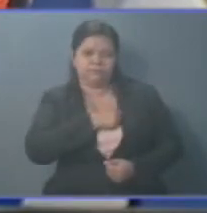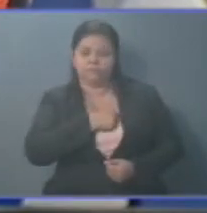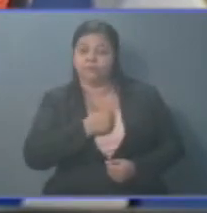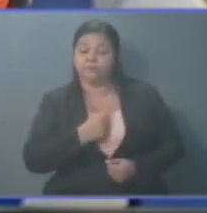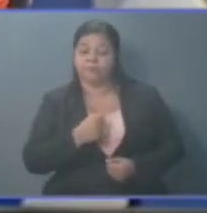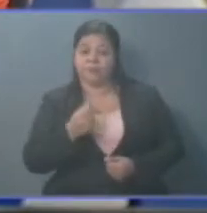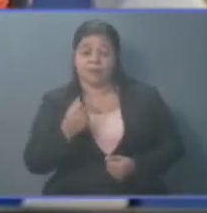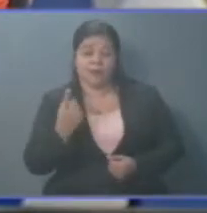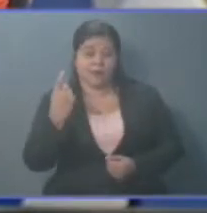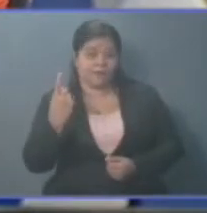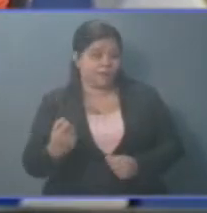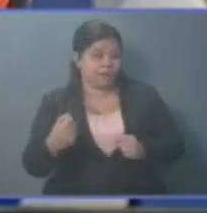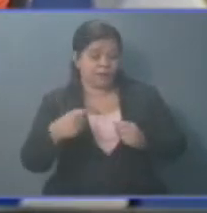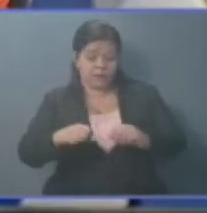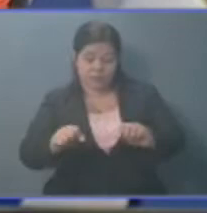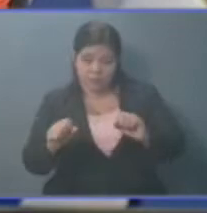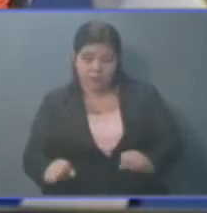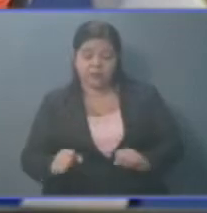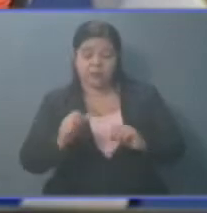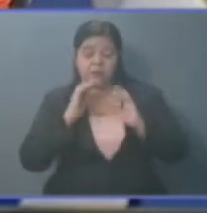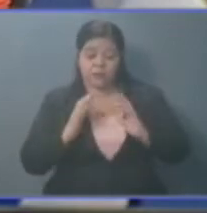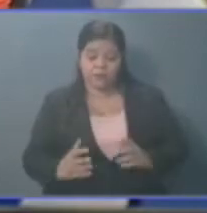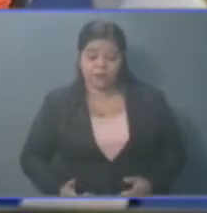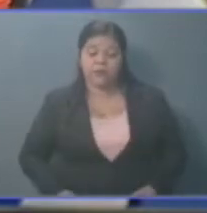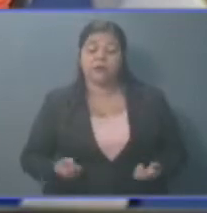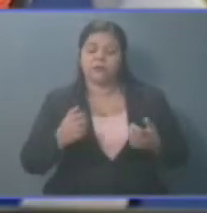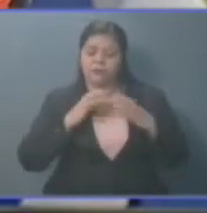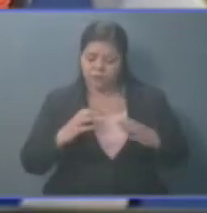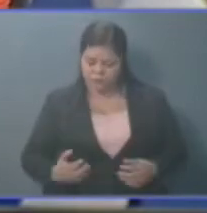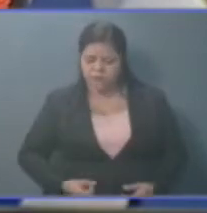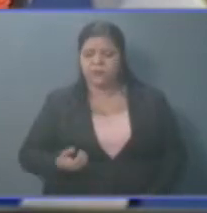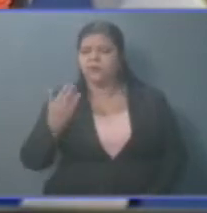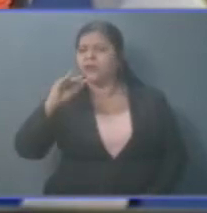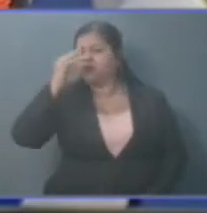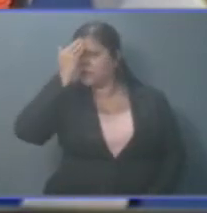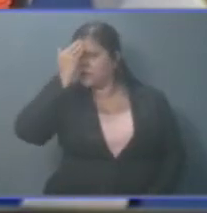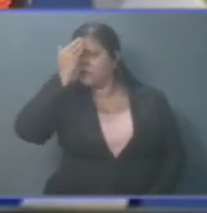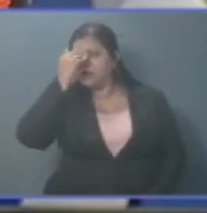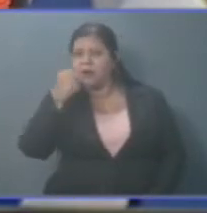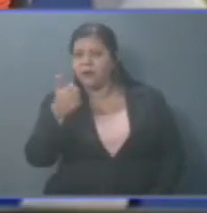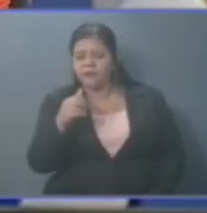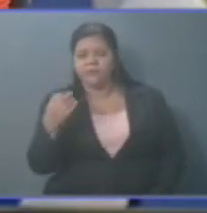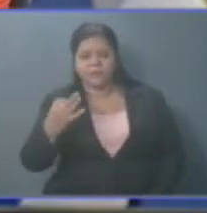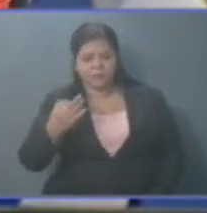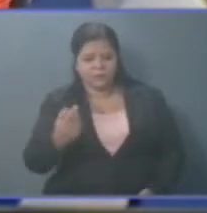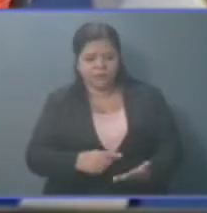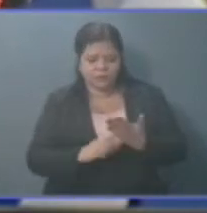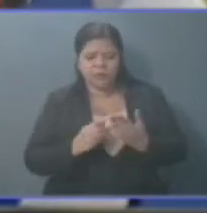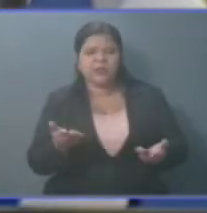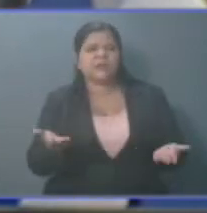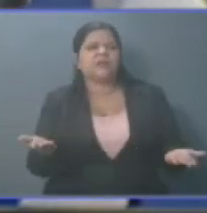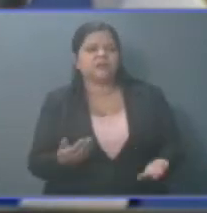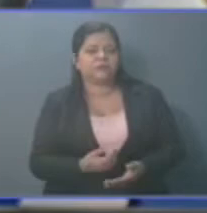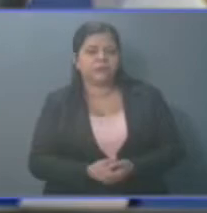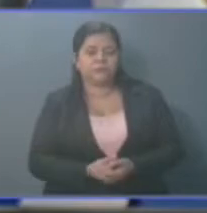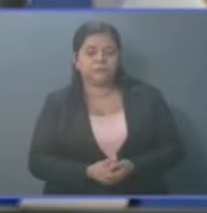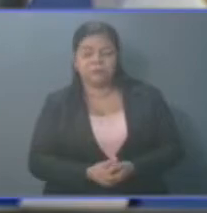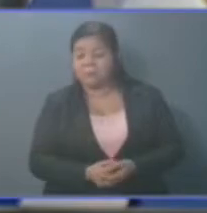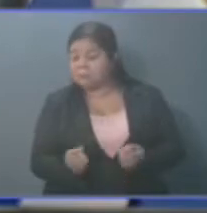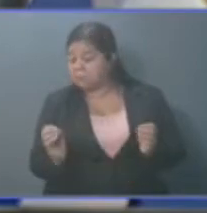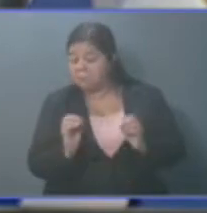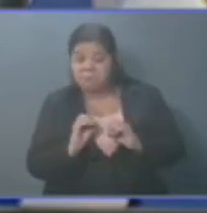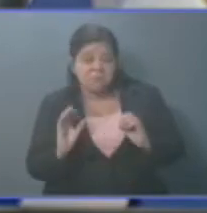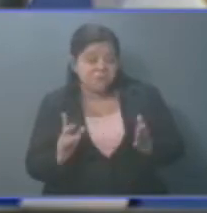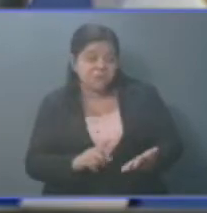del gobierno. El gobierno sabe bien qué es lo que tiene que enviar. Si no envían